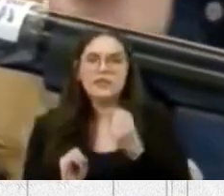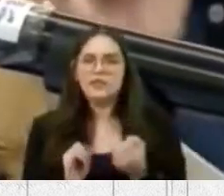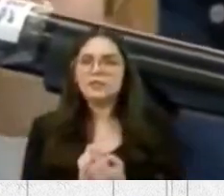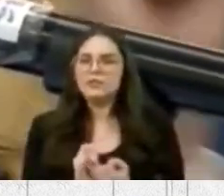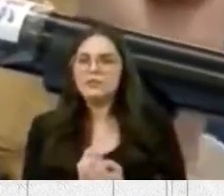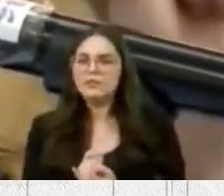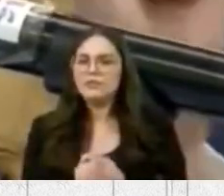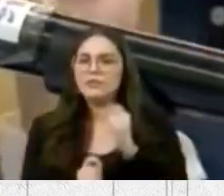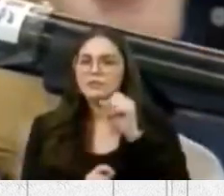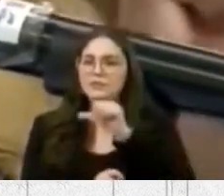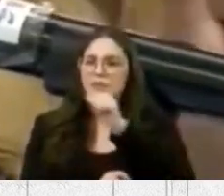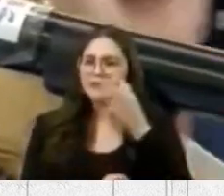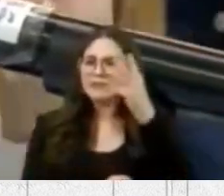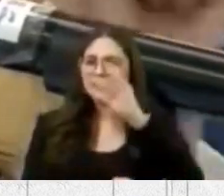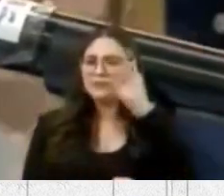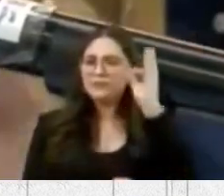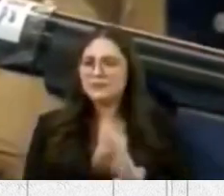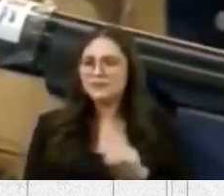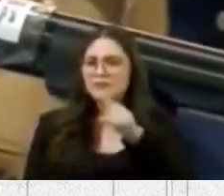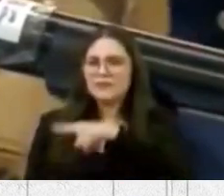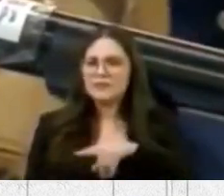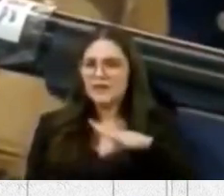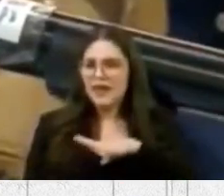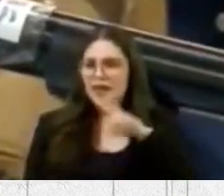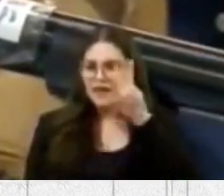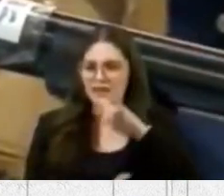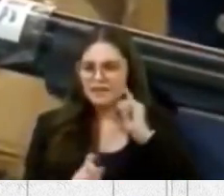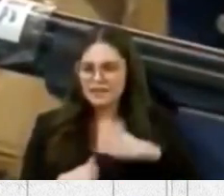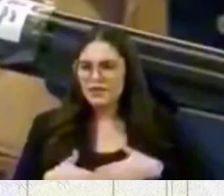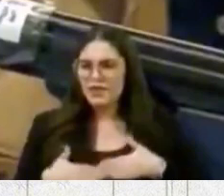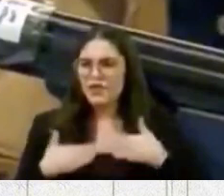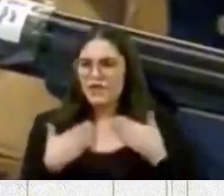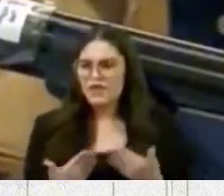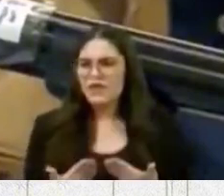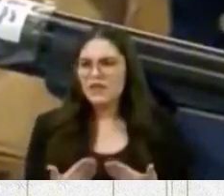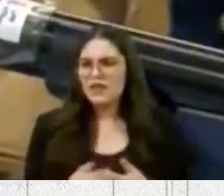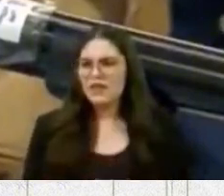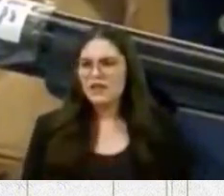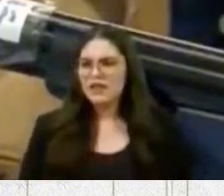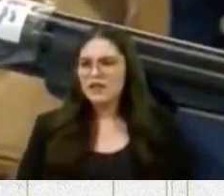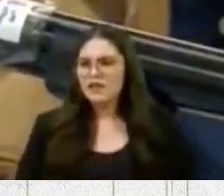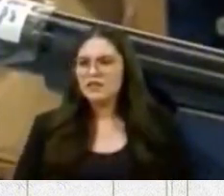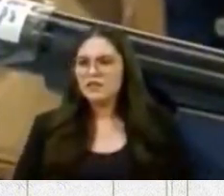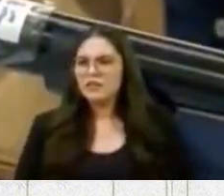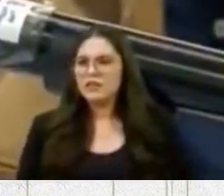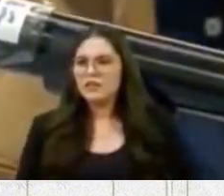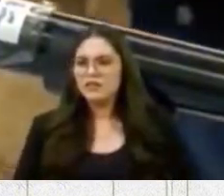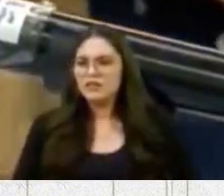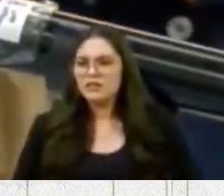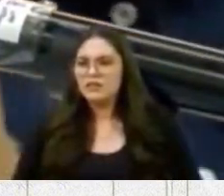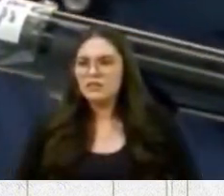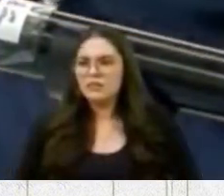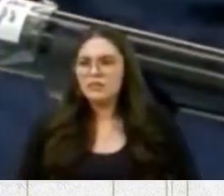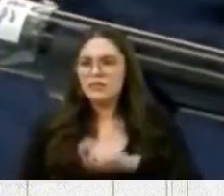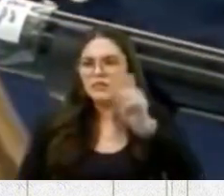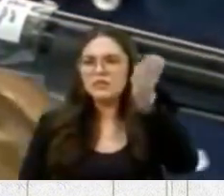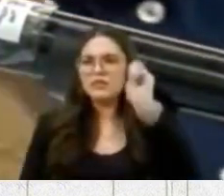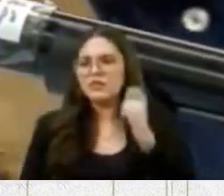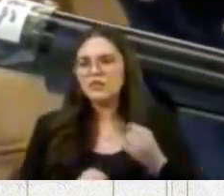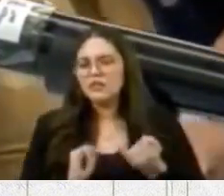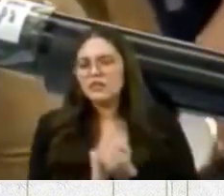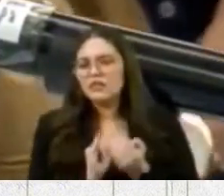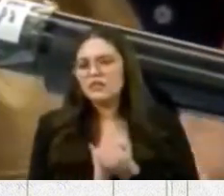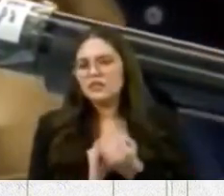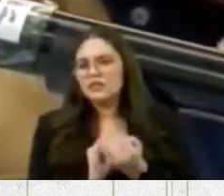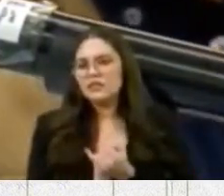de la ciudadanía les tiene confianza. Y bien pudiera ser que esos que les tienen confianza